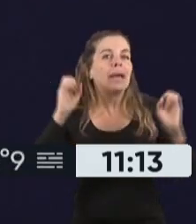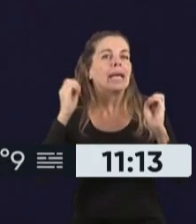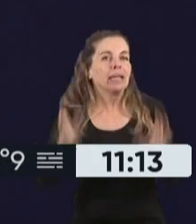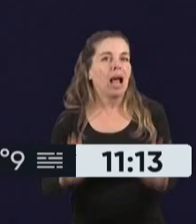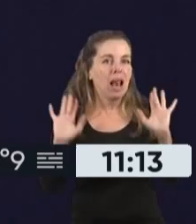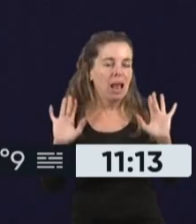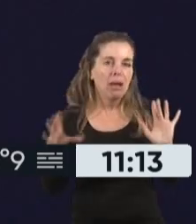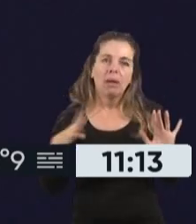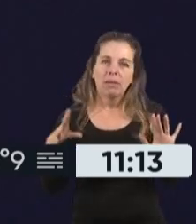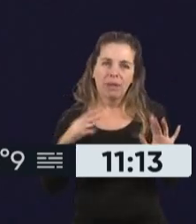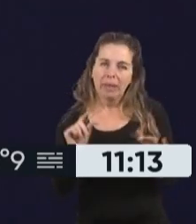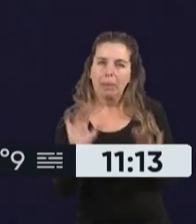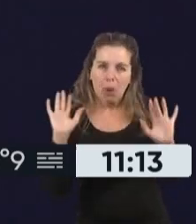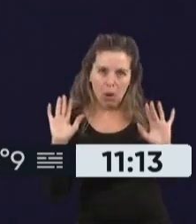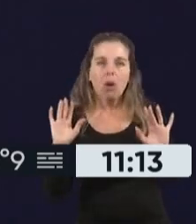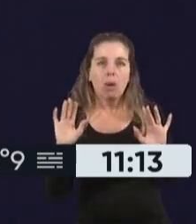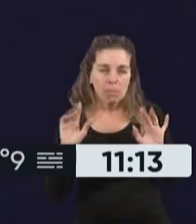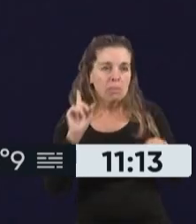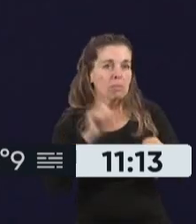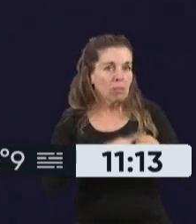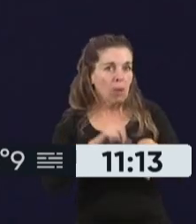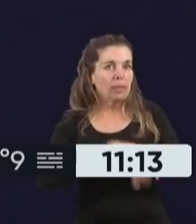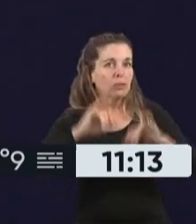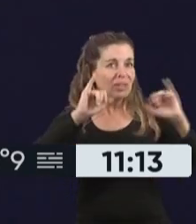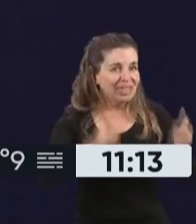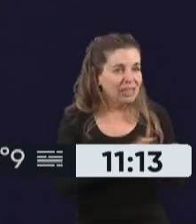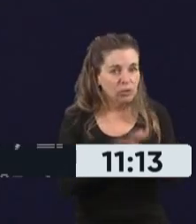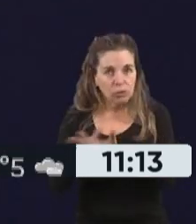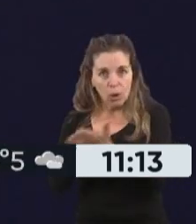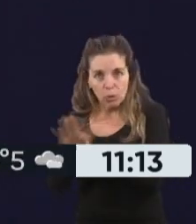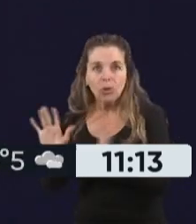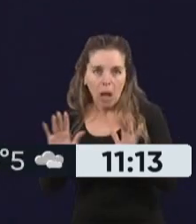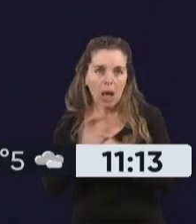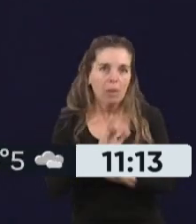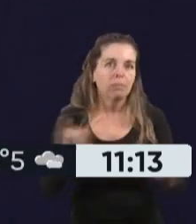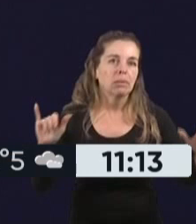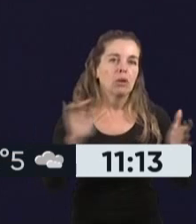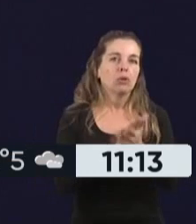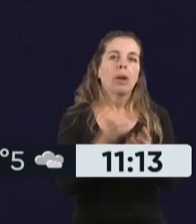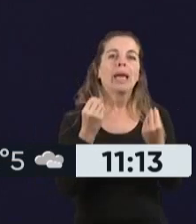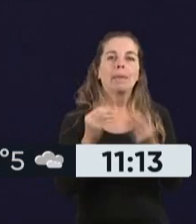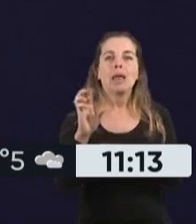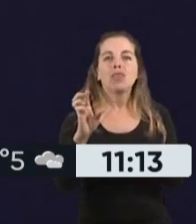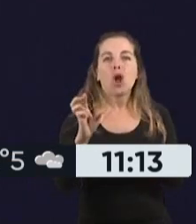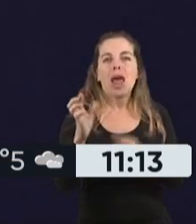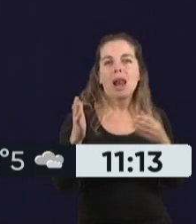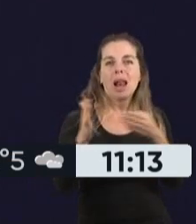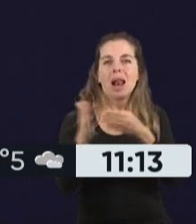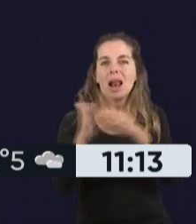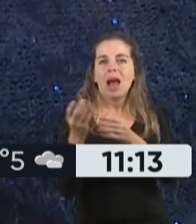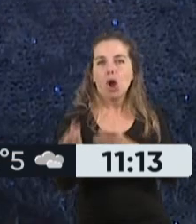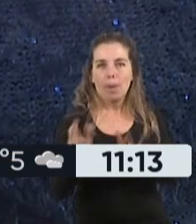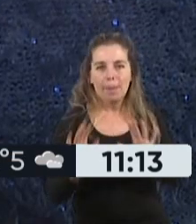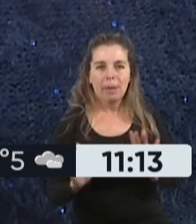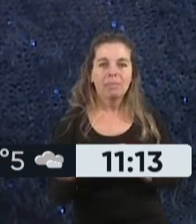muy cerca de que eso ocurra. Cuando ocurra, el cepo habrá sido parte de la nefasta historia de la Argentina. ¿Qué